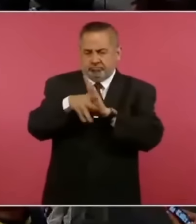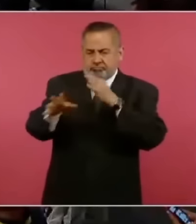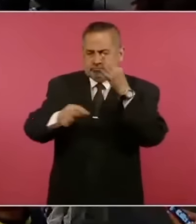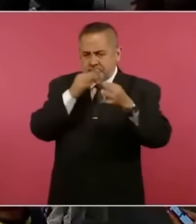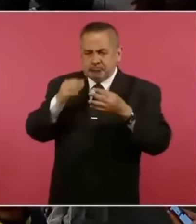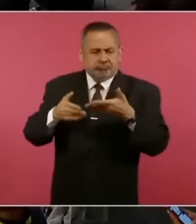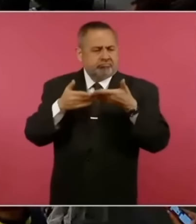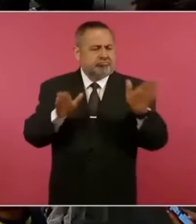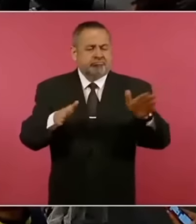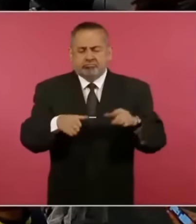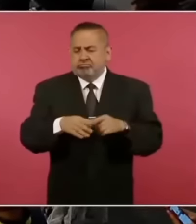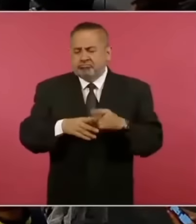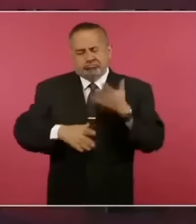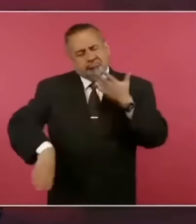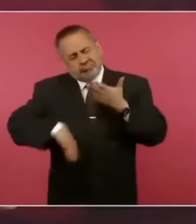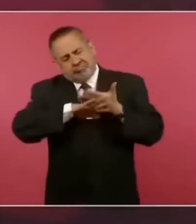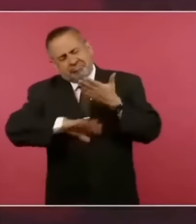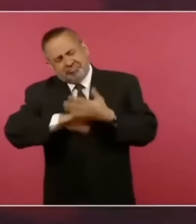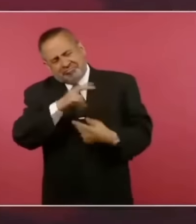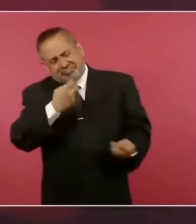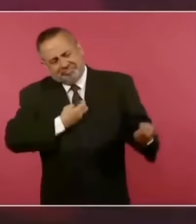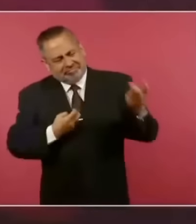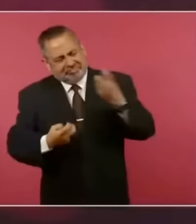abiertamente contrario a